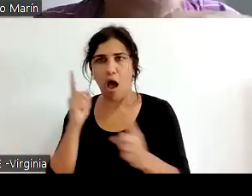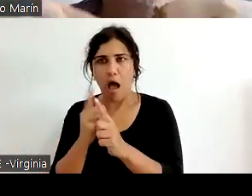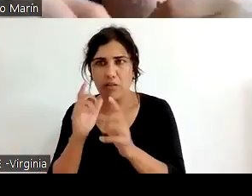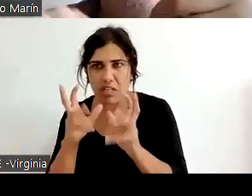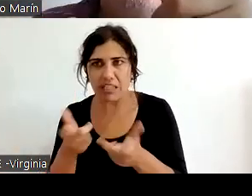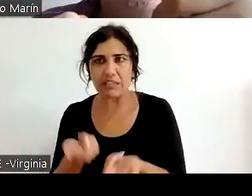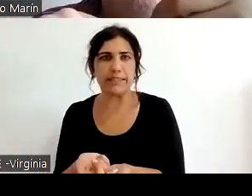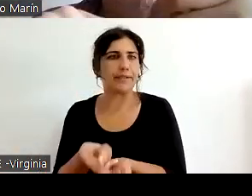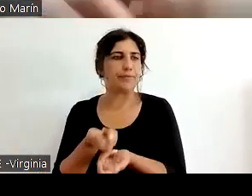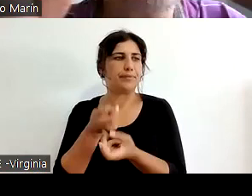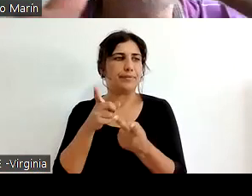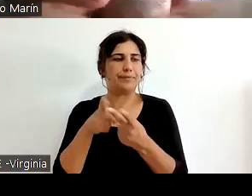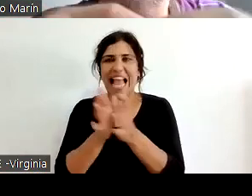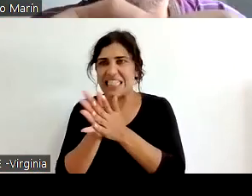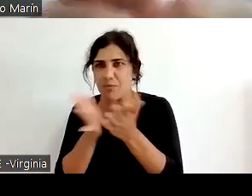acidulantes,